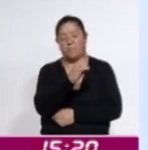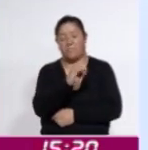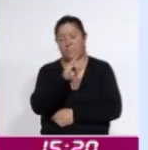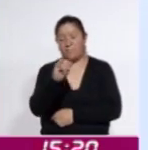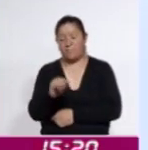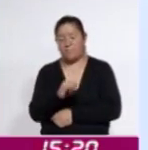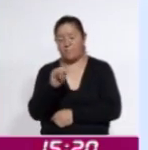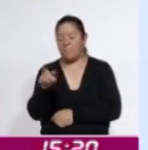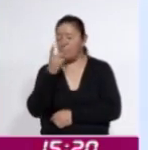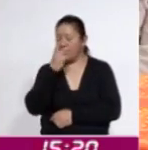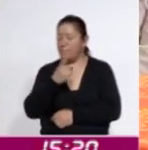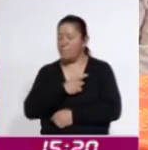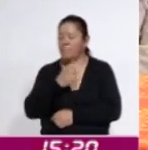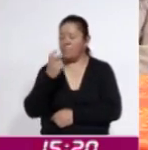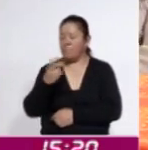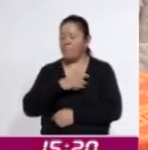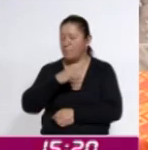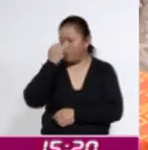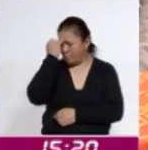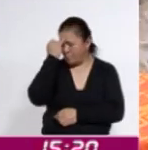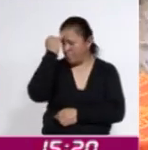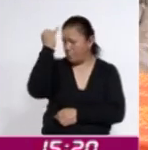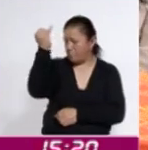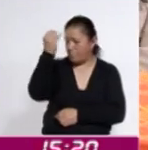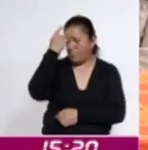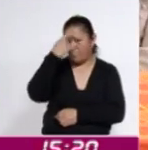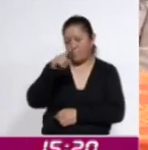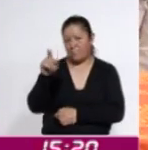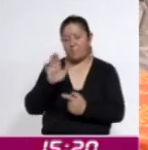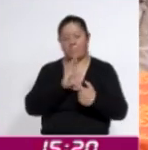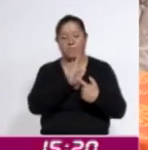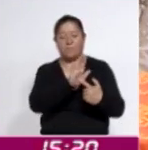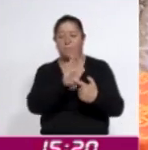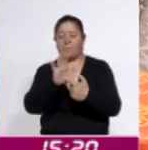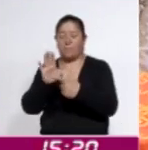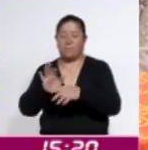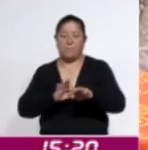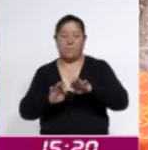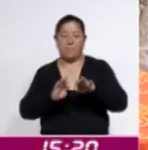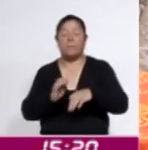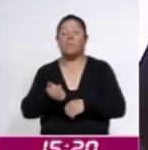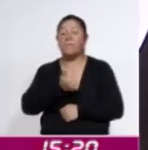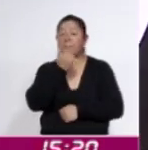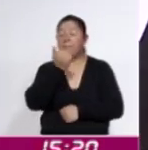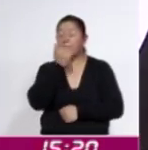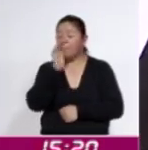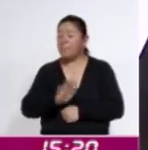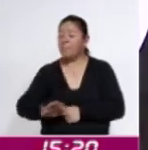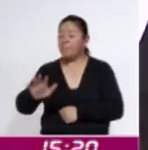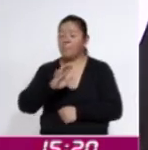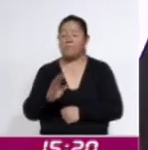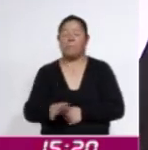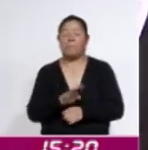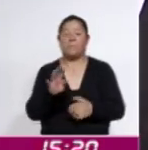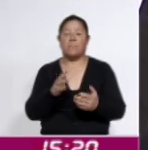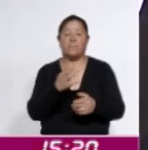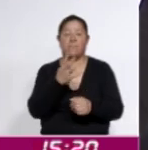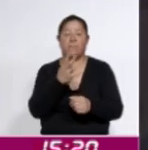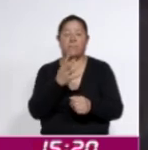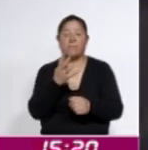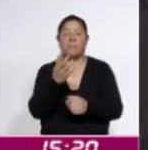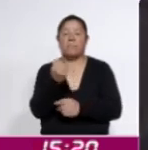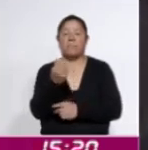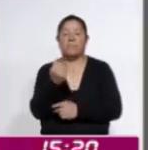internacional surge con la finalidad de dar a conocer el trabajo de los alumnos del noveno semestre.